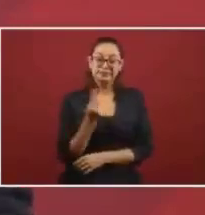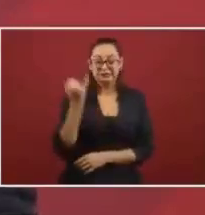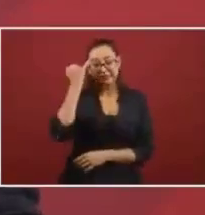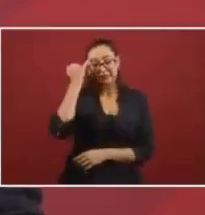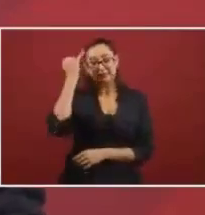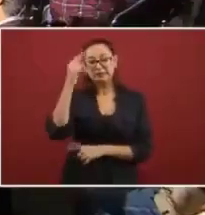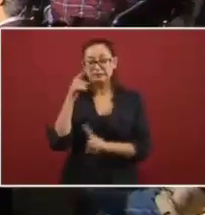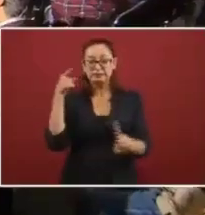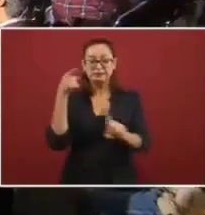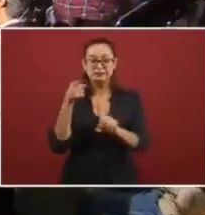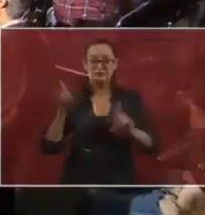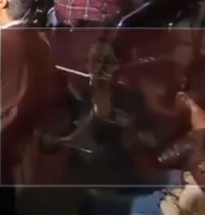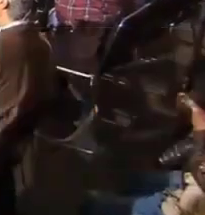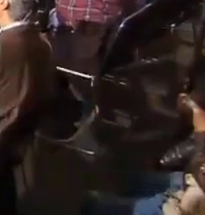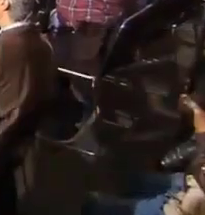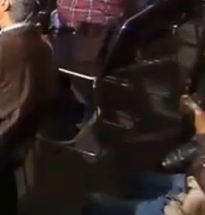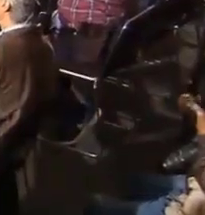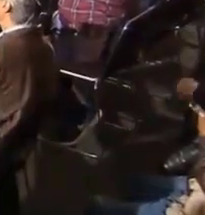principios